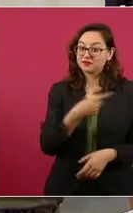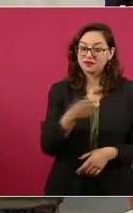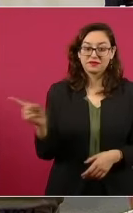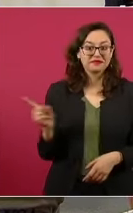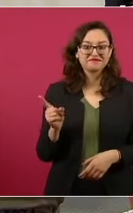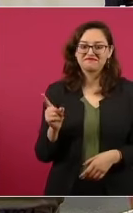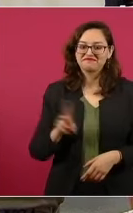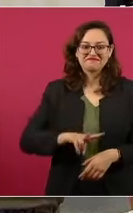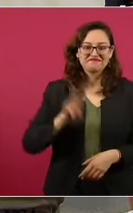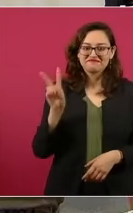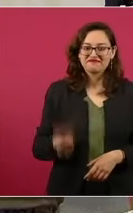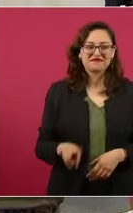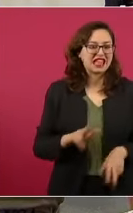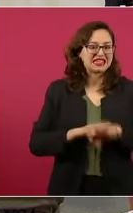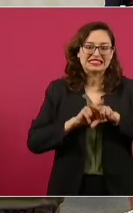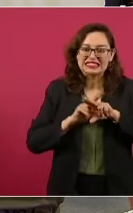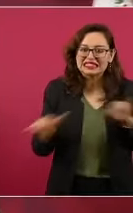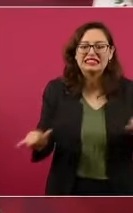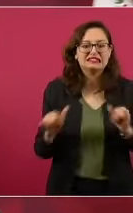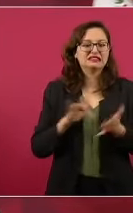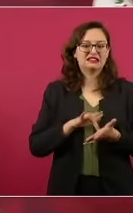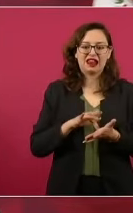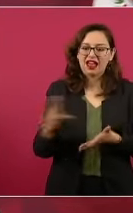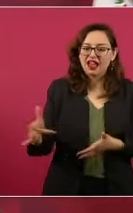malagradecidos, pues.